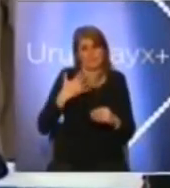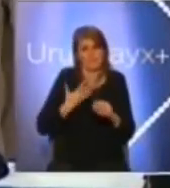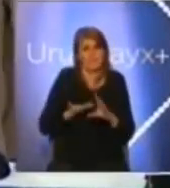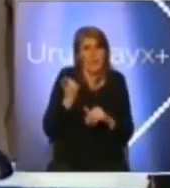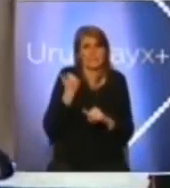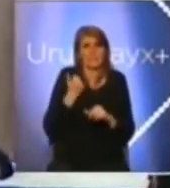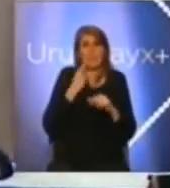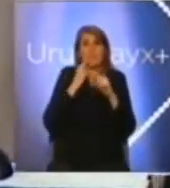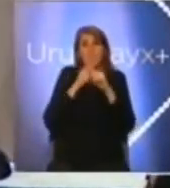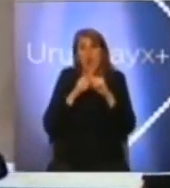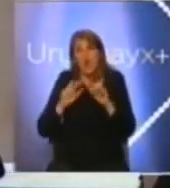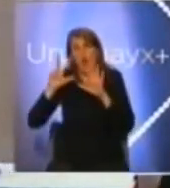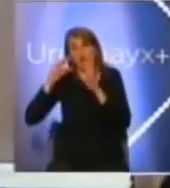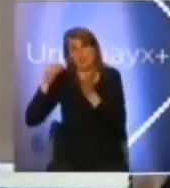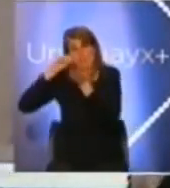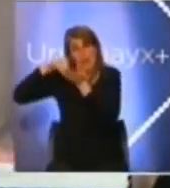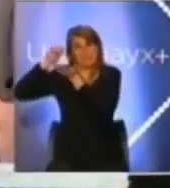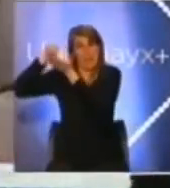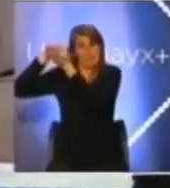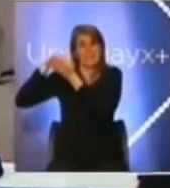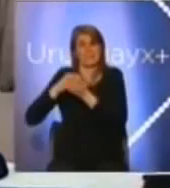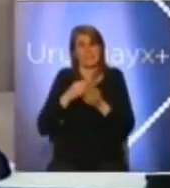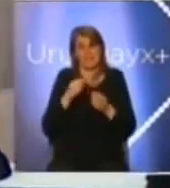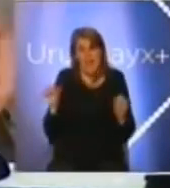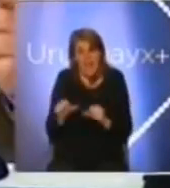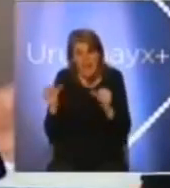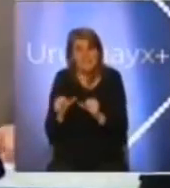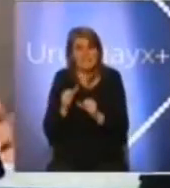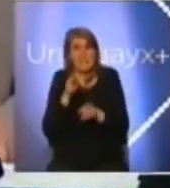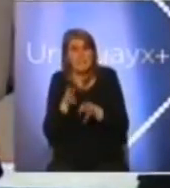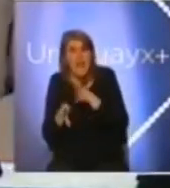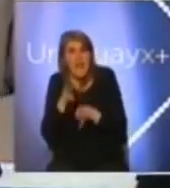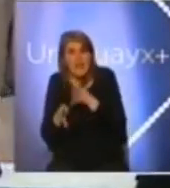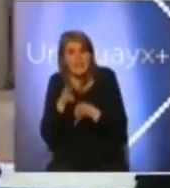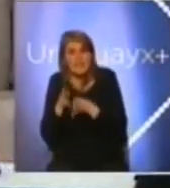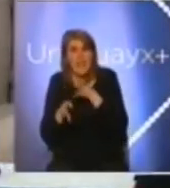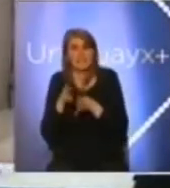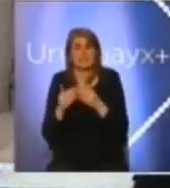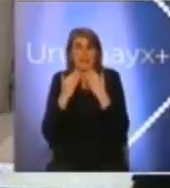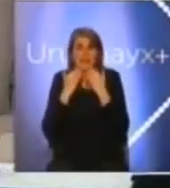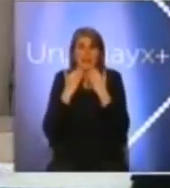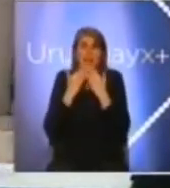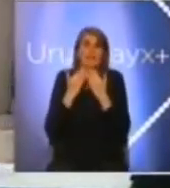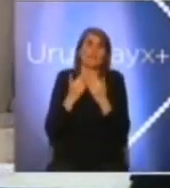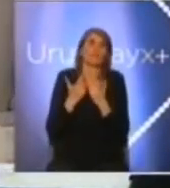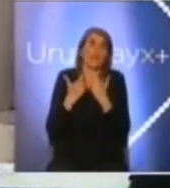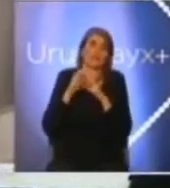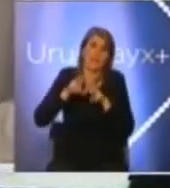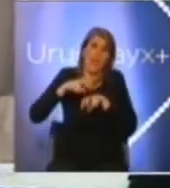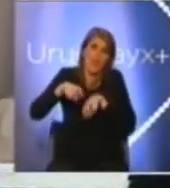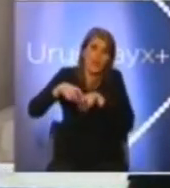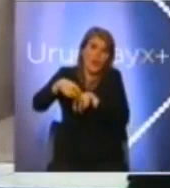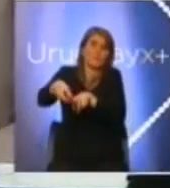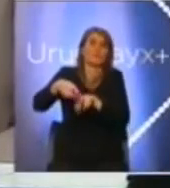8 la fabricación de maquinaria a partir de una base pequeña y gracias a la expansión del agro. Y